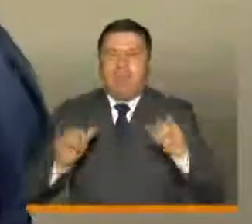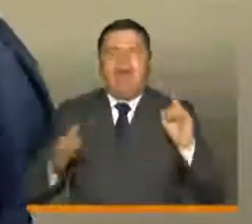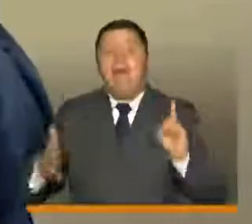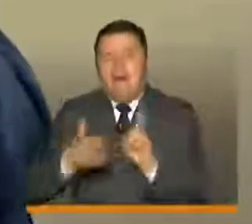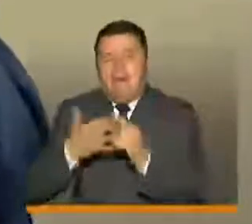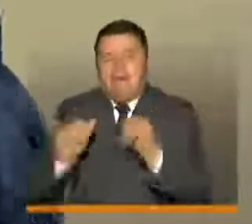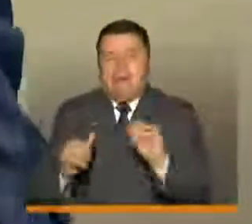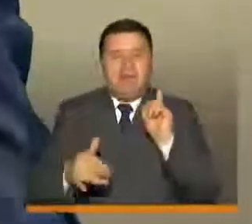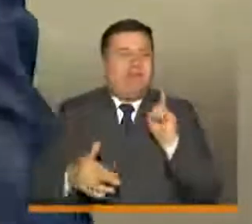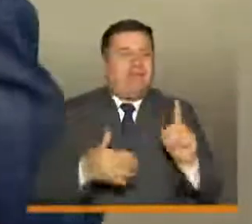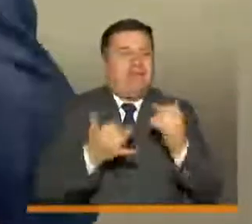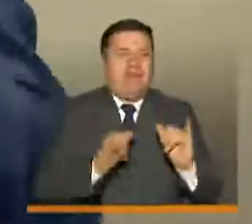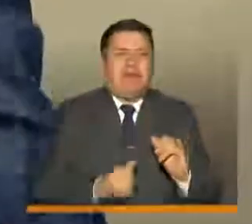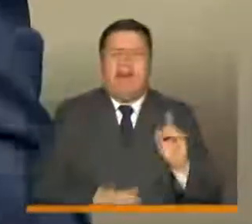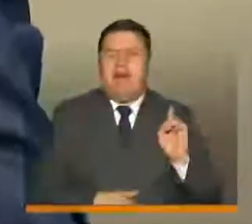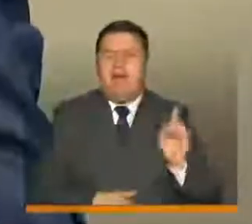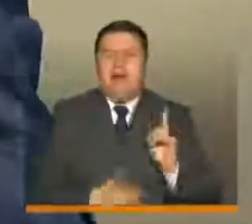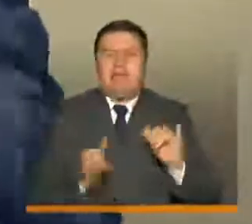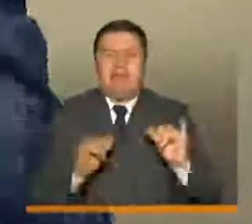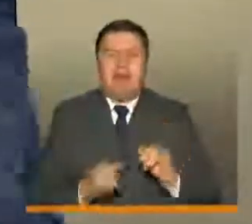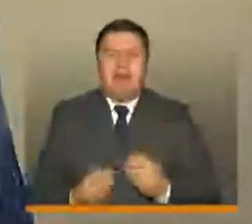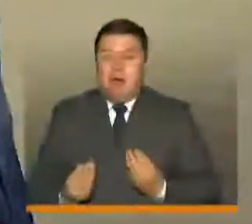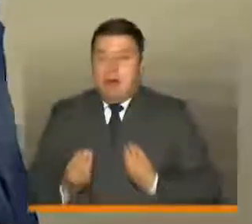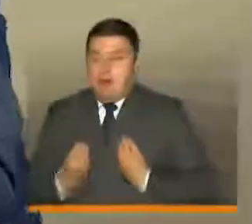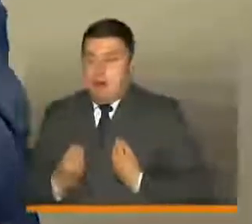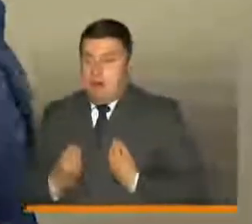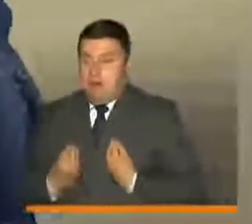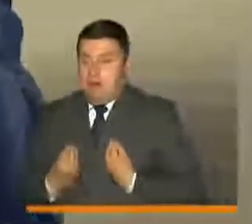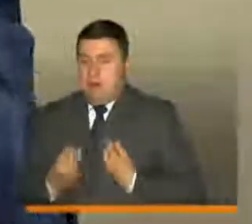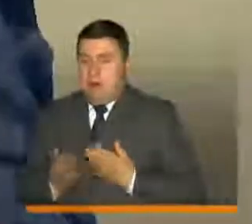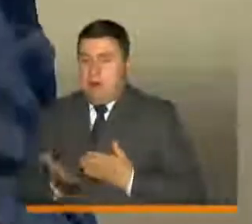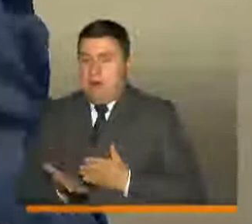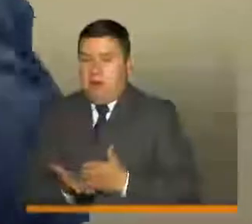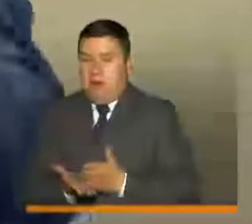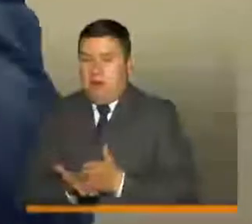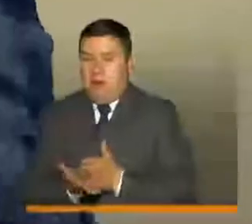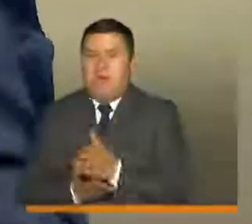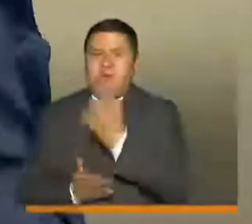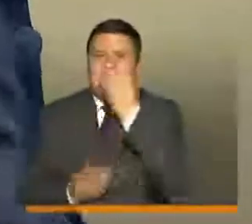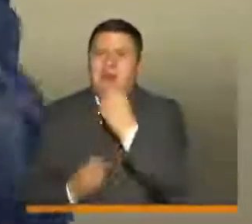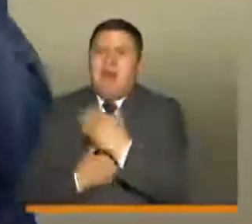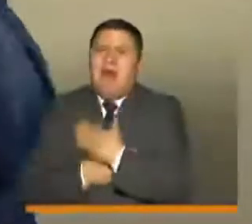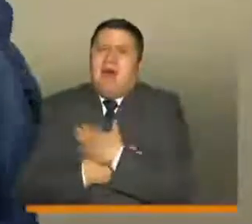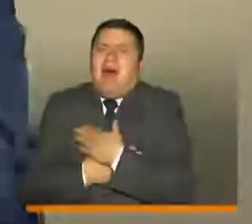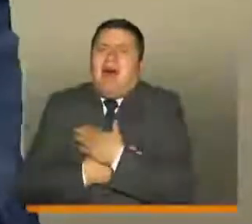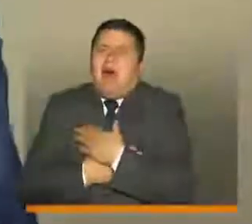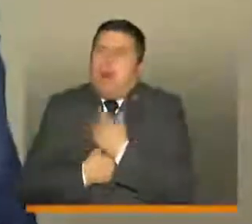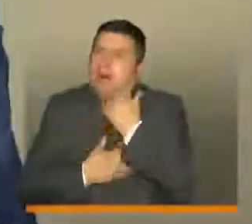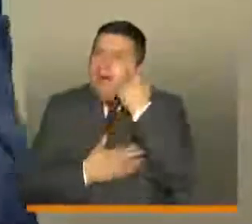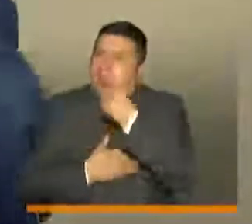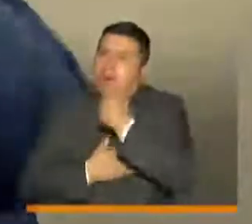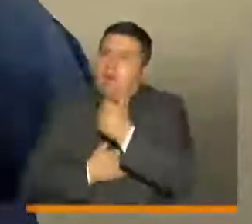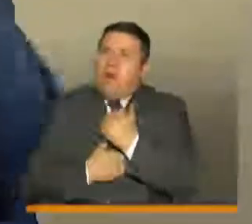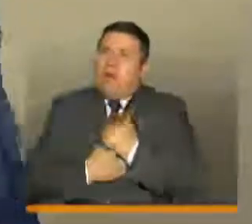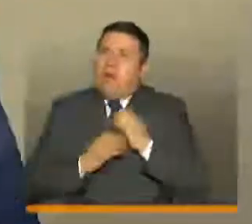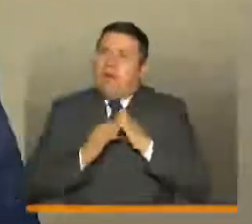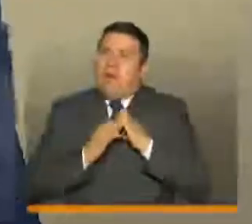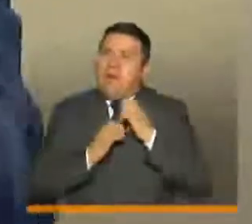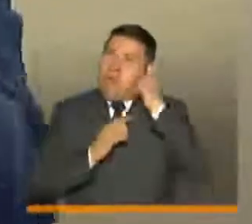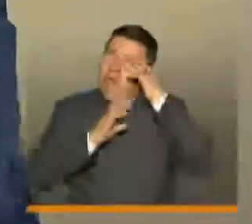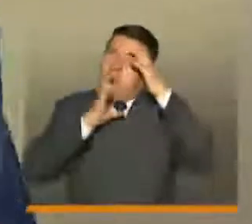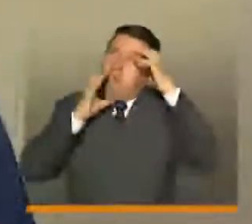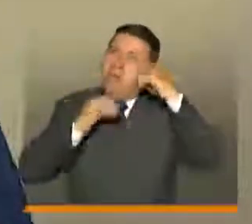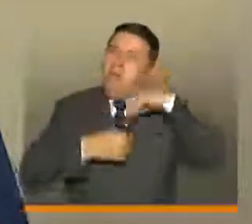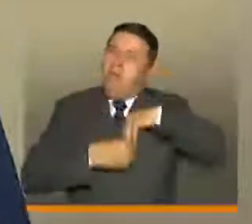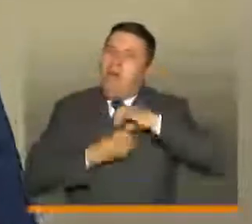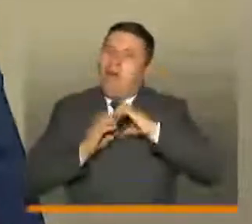personas que sienten y son vividas, vivirán eternamente, porque viven en el afecto, viven en el corazón, viven en las neuronas, viven en los